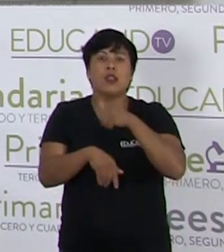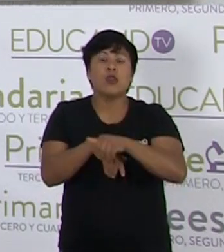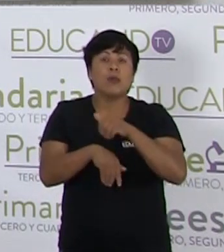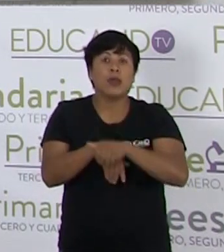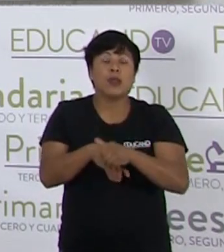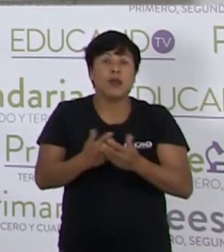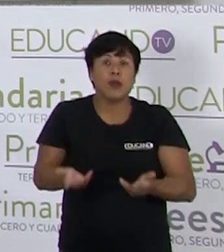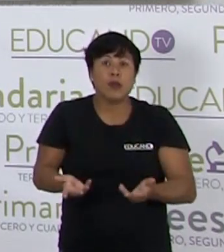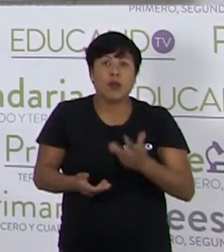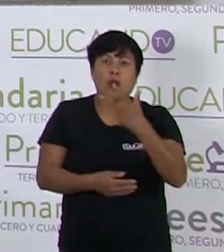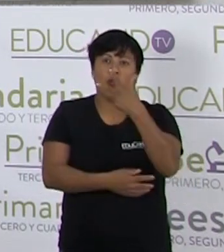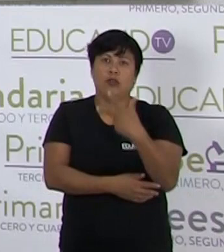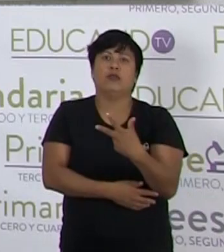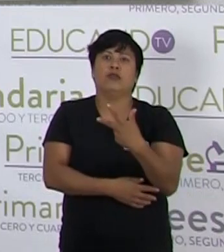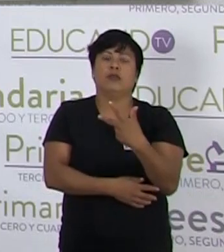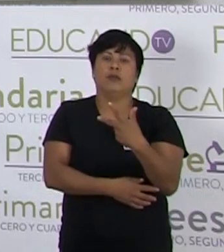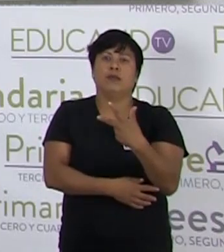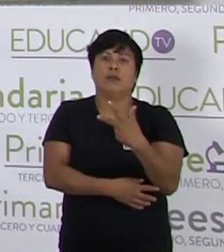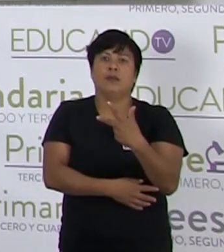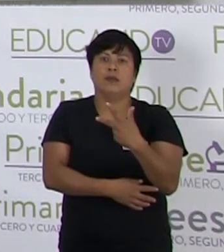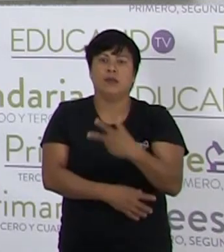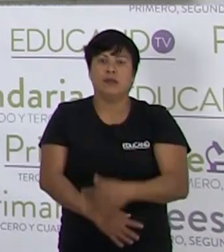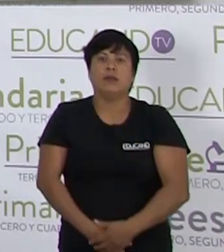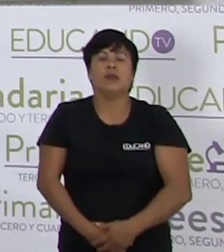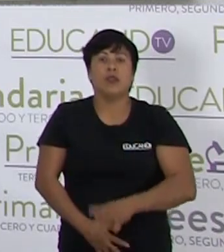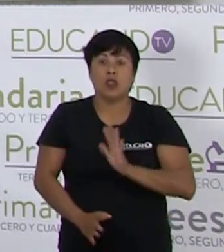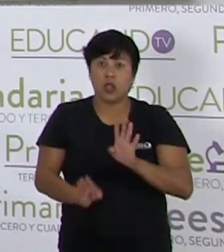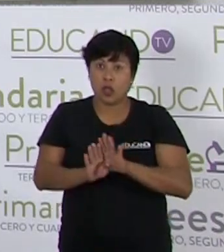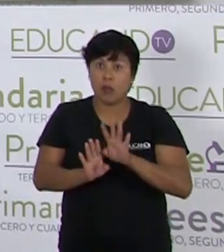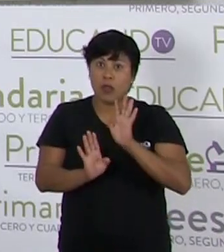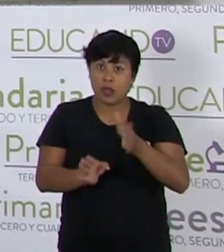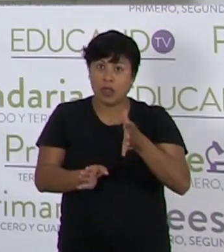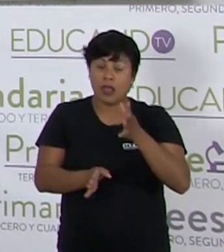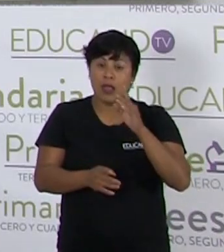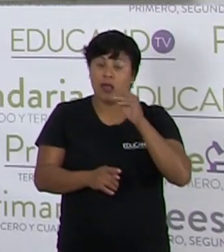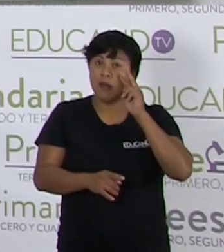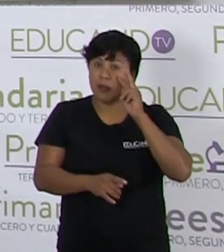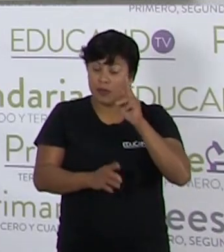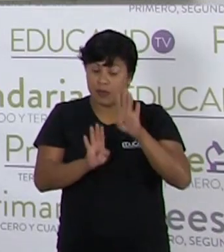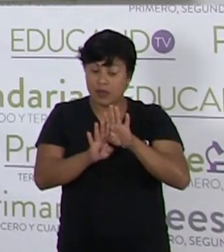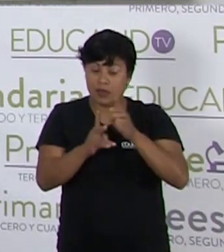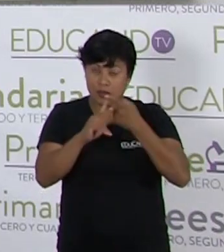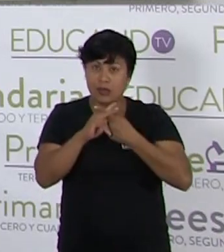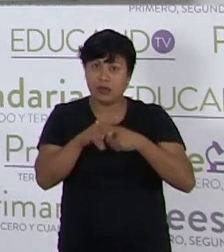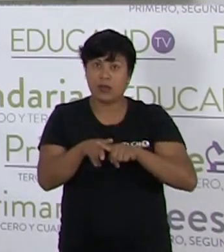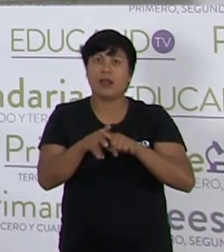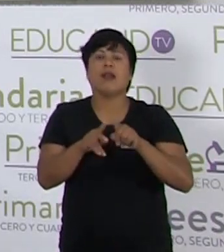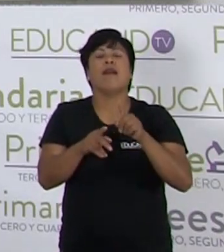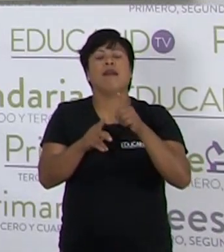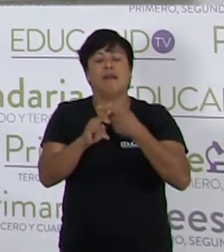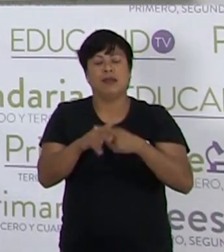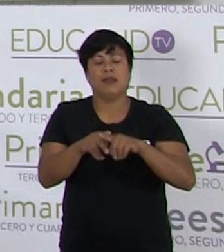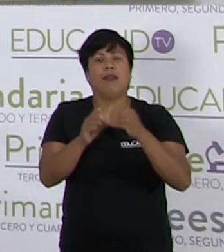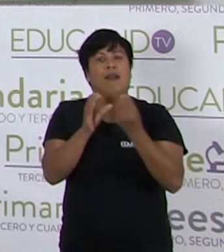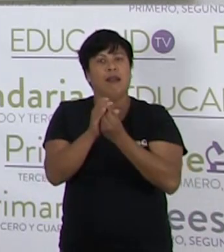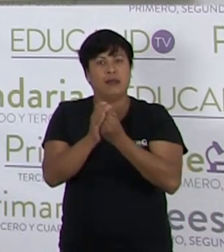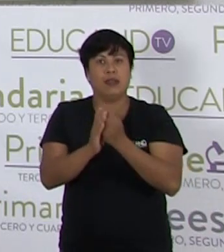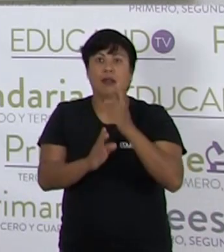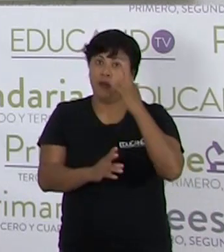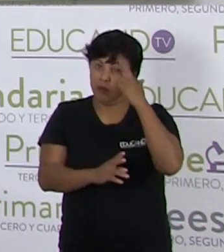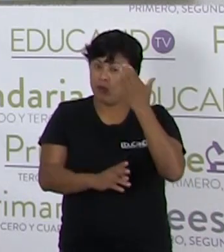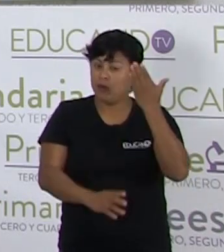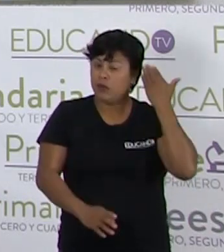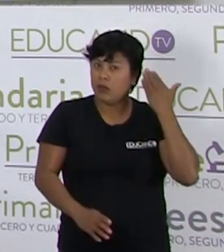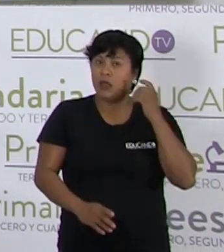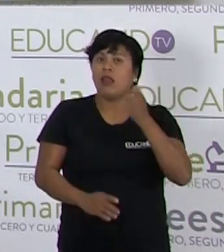es el 8. Muy bien. Como ya estás listo, vamos a iniciar con la clase, haciendo un recordatorio de